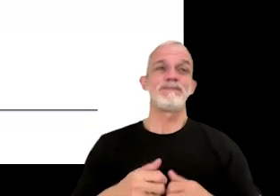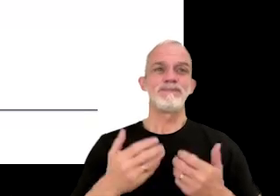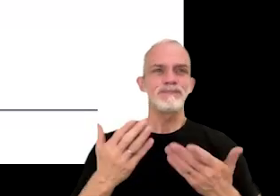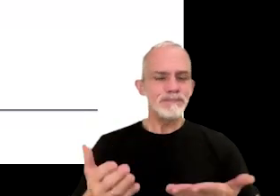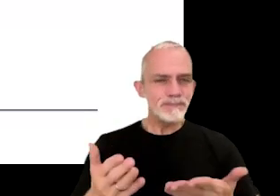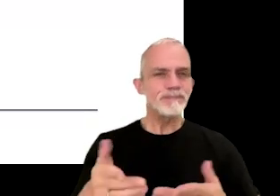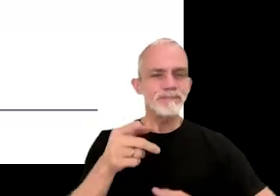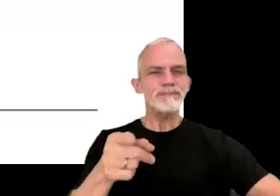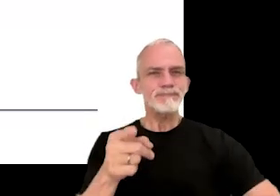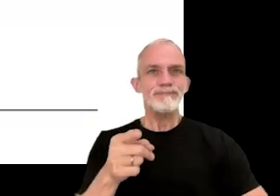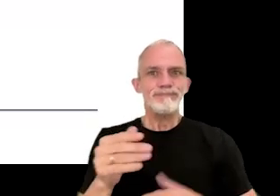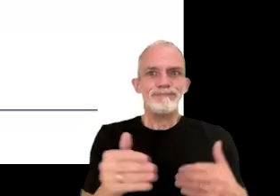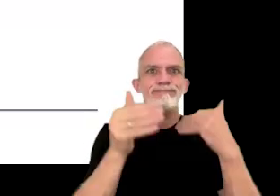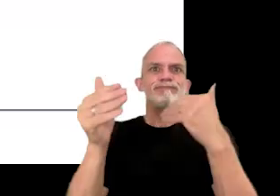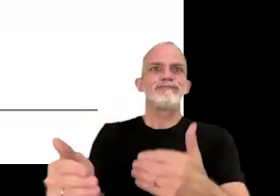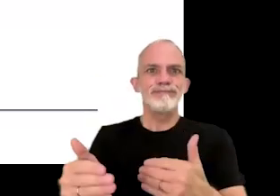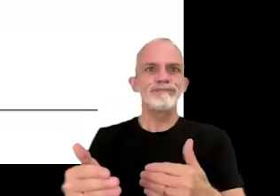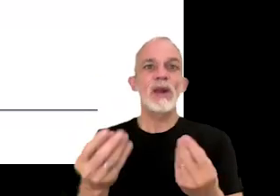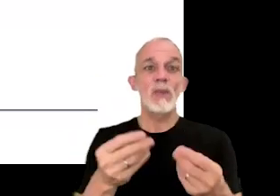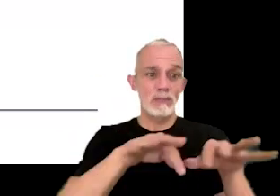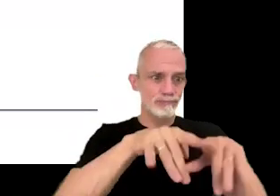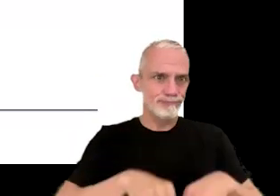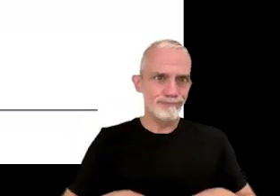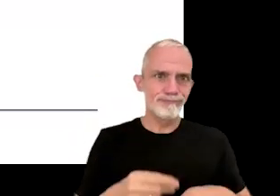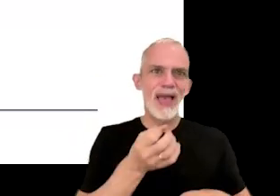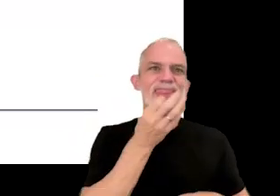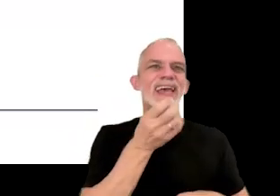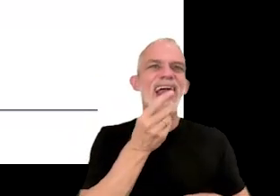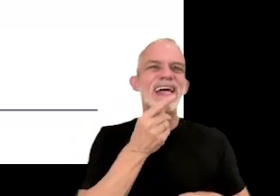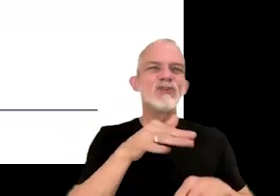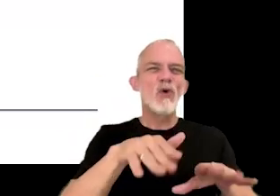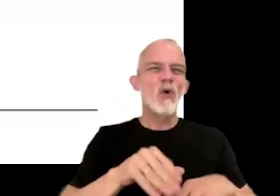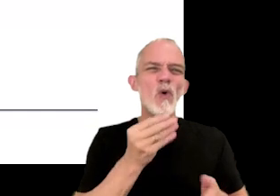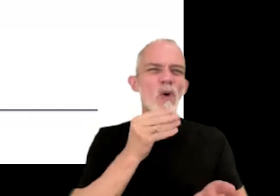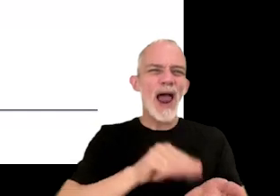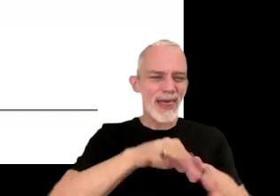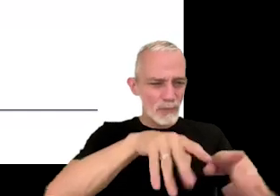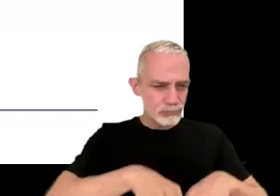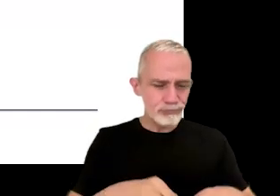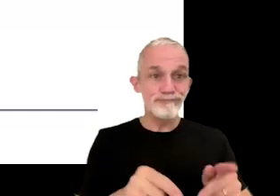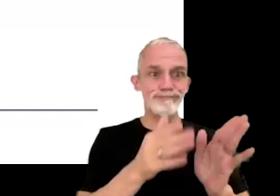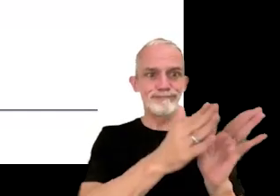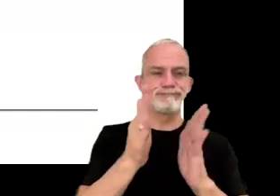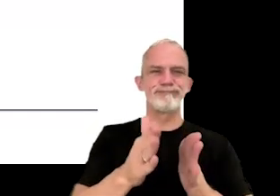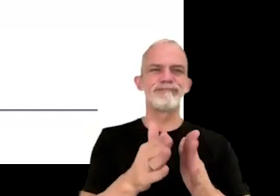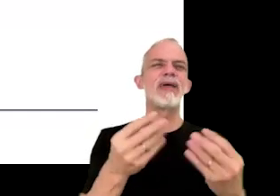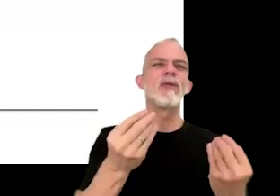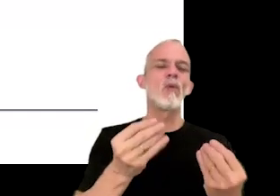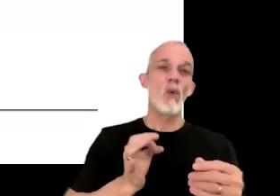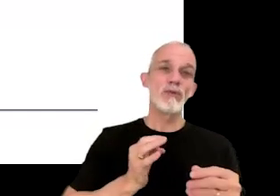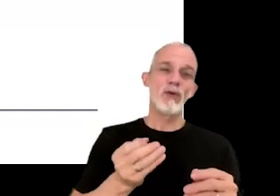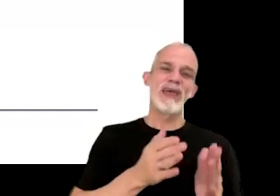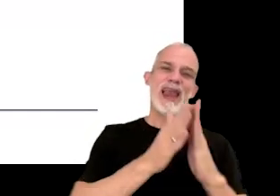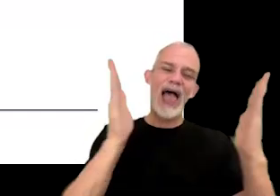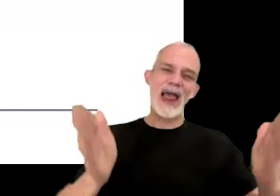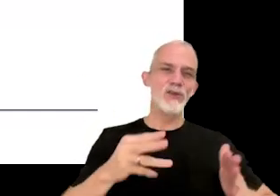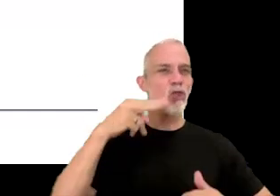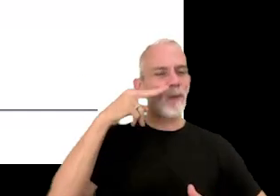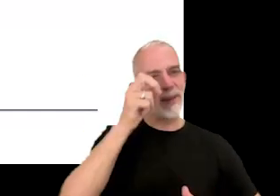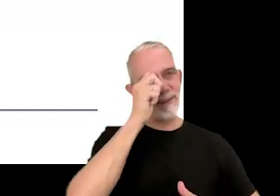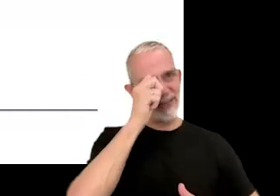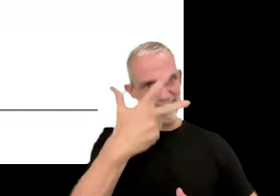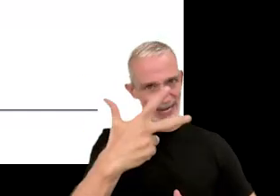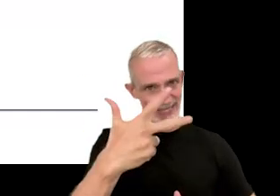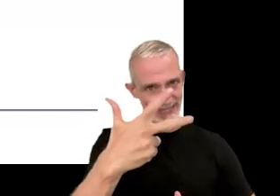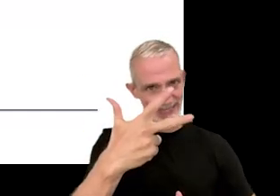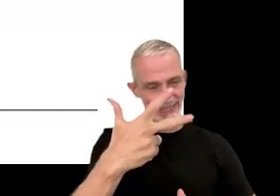el diferimiento de la presentación de las declaraciones juradas, periodo fiscal 2023. Y aquí